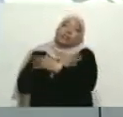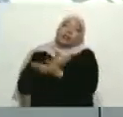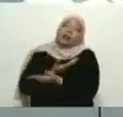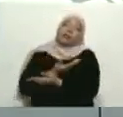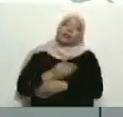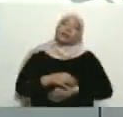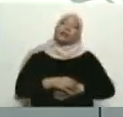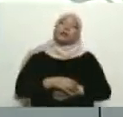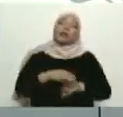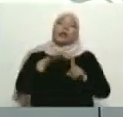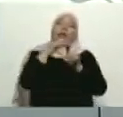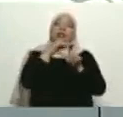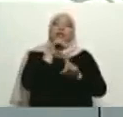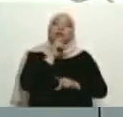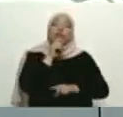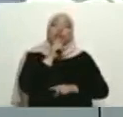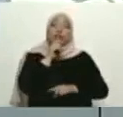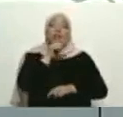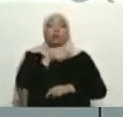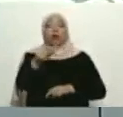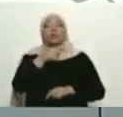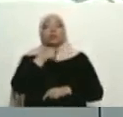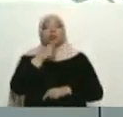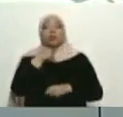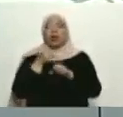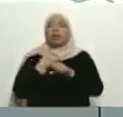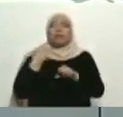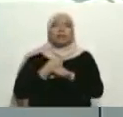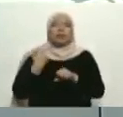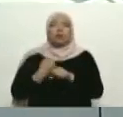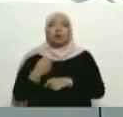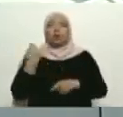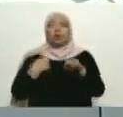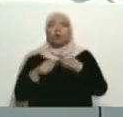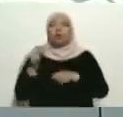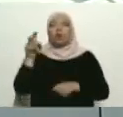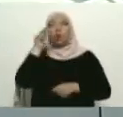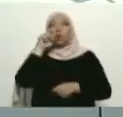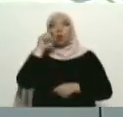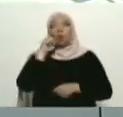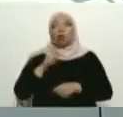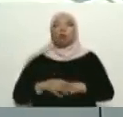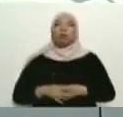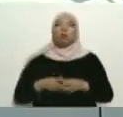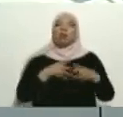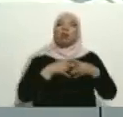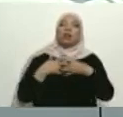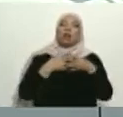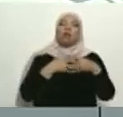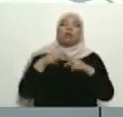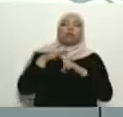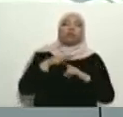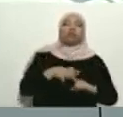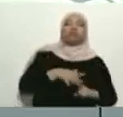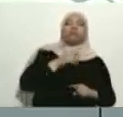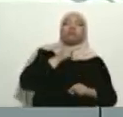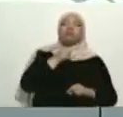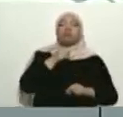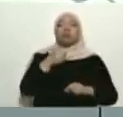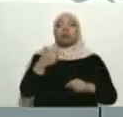de que bueno ustedes saben el vecino del Norte no no nos ve todos los días nosotros